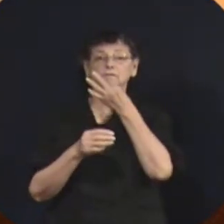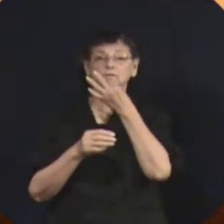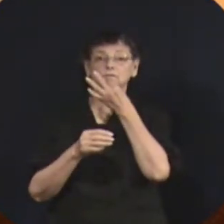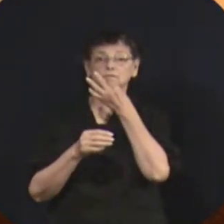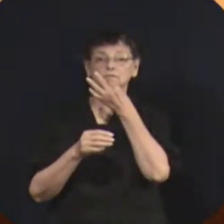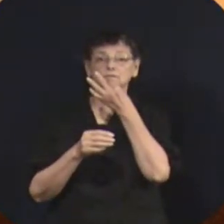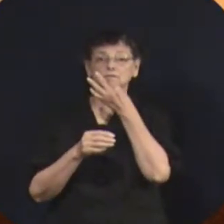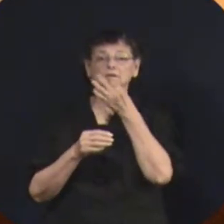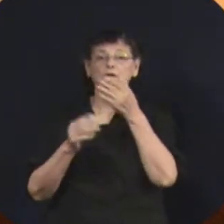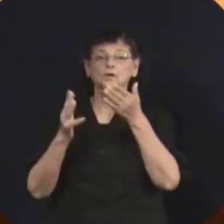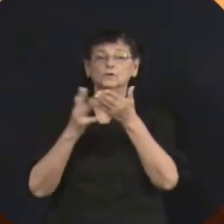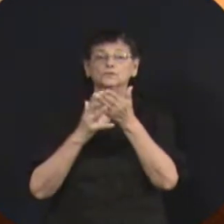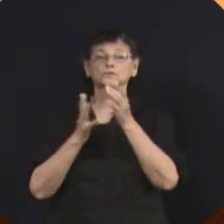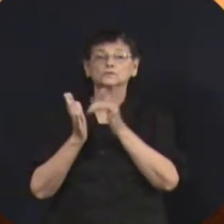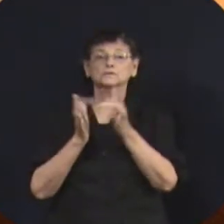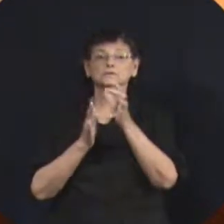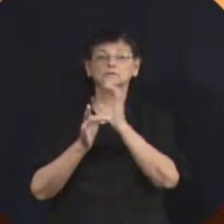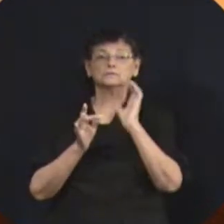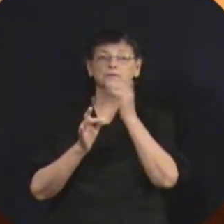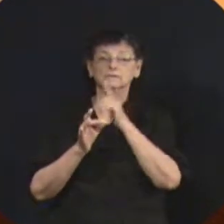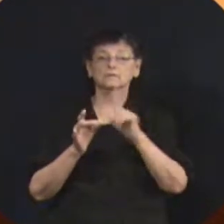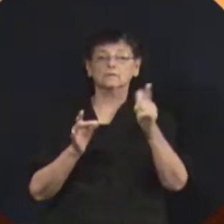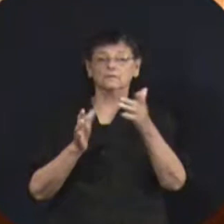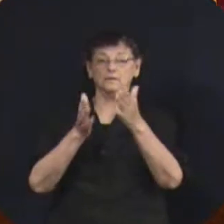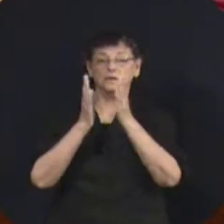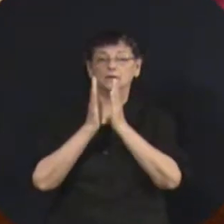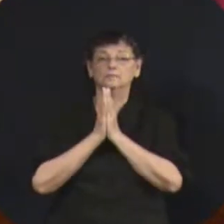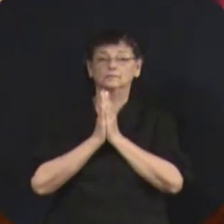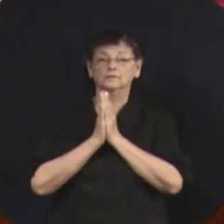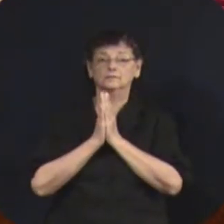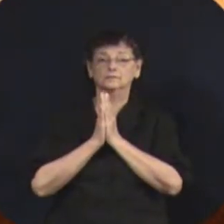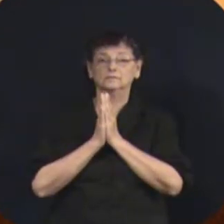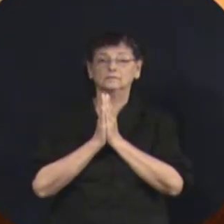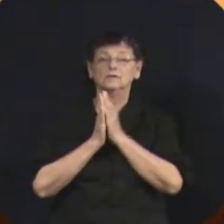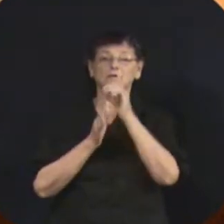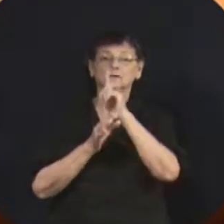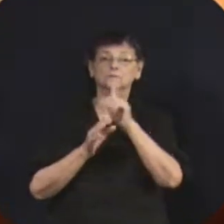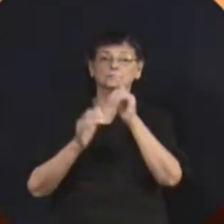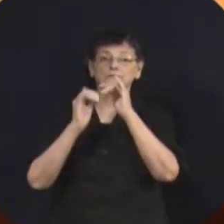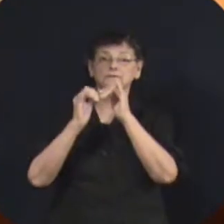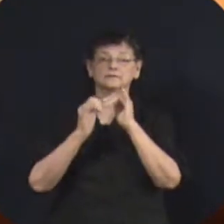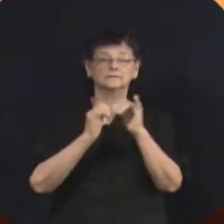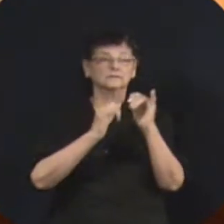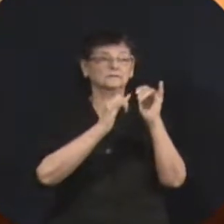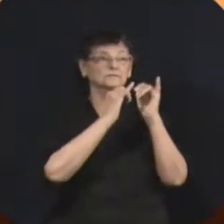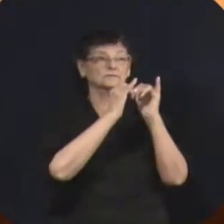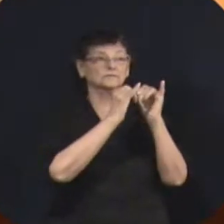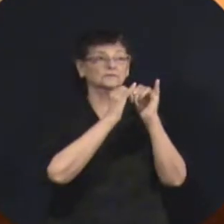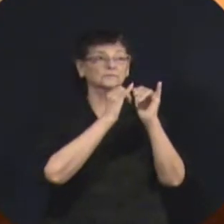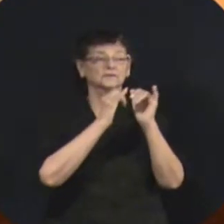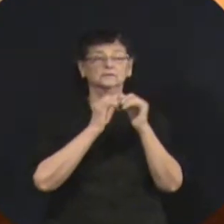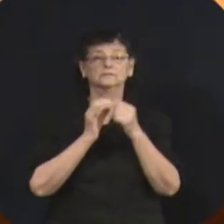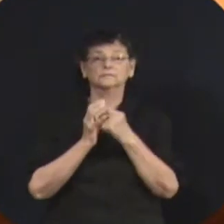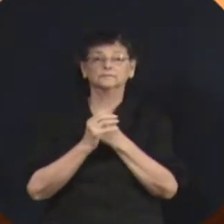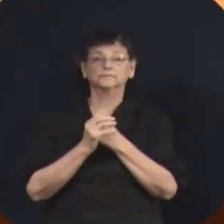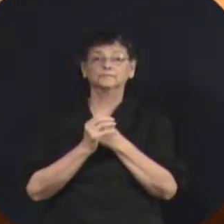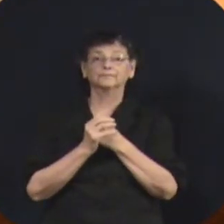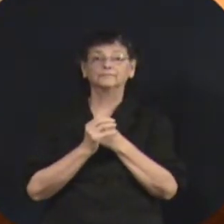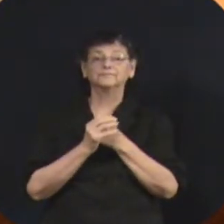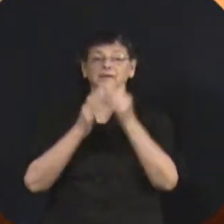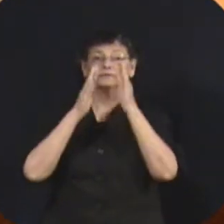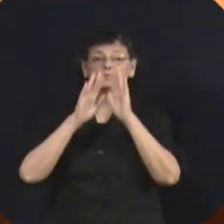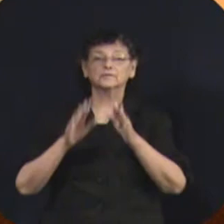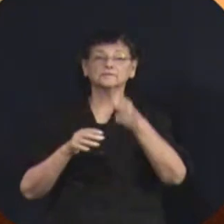Eucaristía. Por Jesucristo nuestro Señor. Amén. El Señor esté con ustedes. Y con tu espíritu.